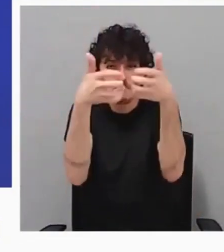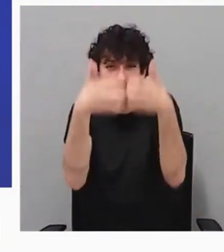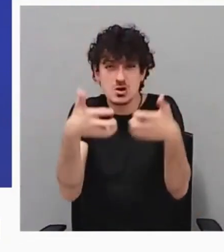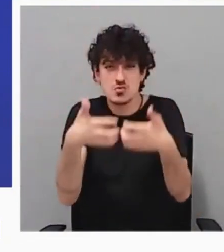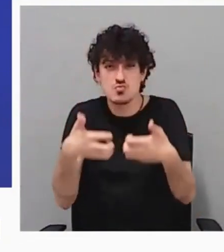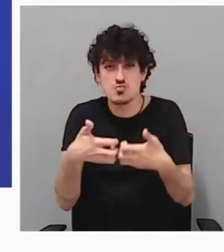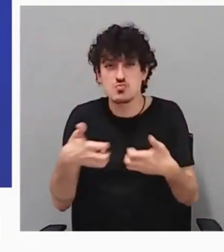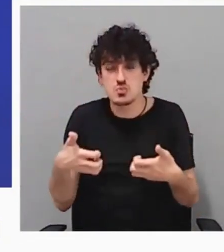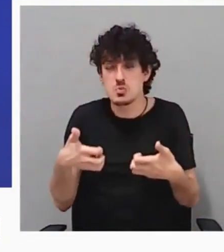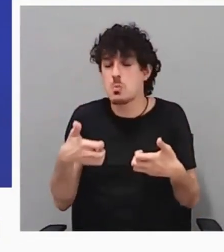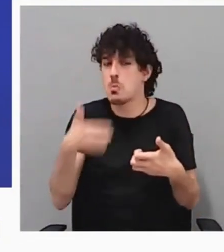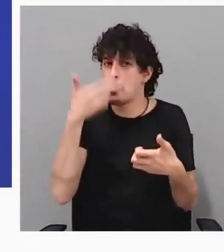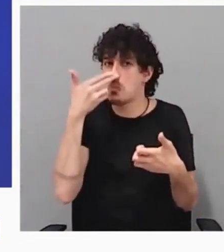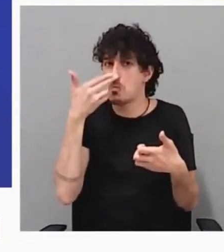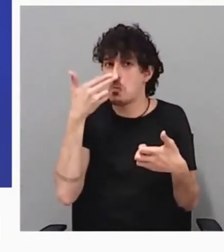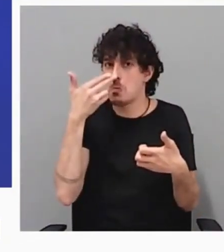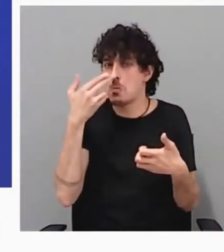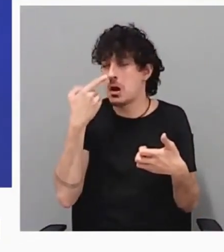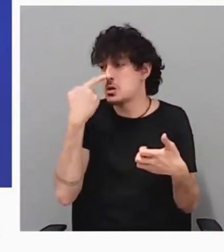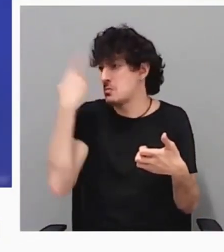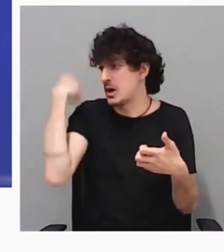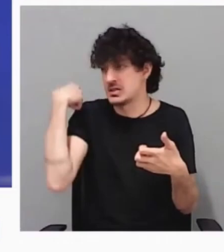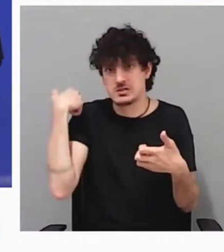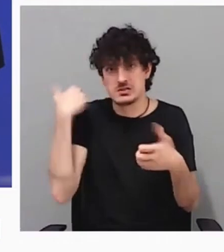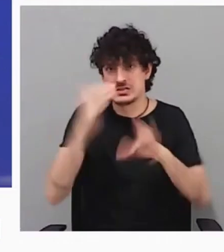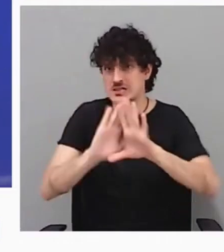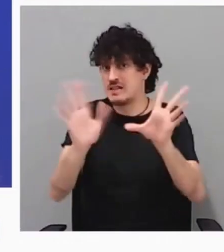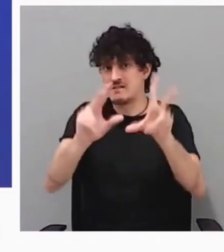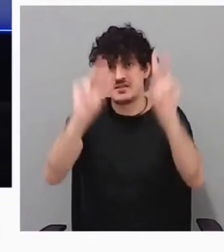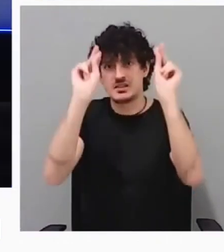muy interesante el año pasado. Y aquí termino. Gracias.